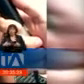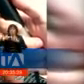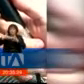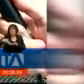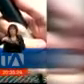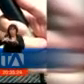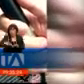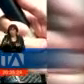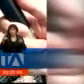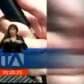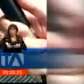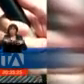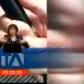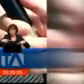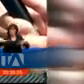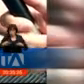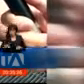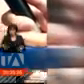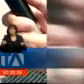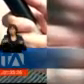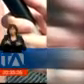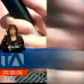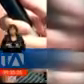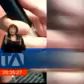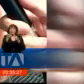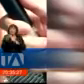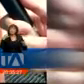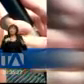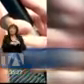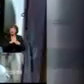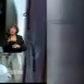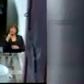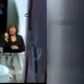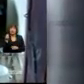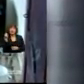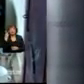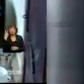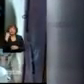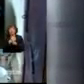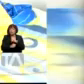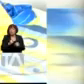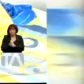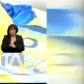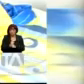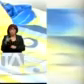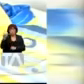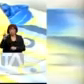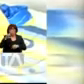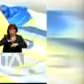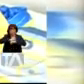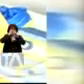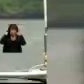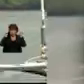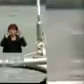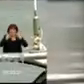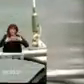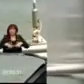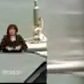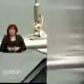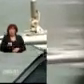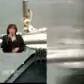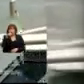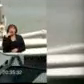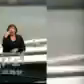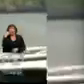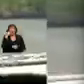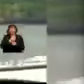también. Intentaron violar a una menor de 12 años. El lunes por la mañana, cuando la pesadilla terminó, uno de los